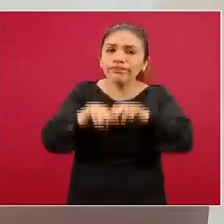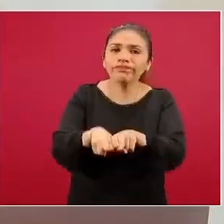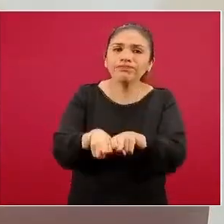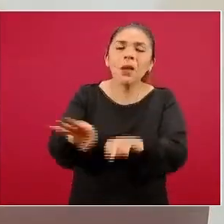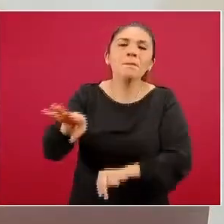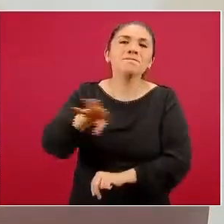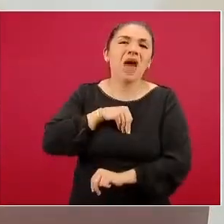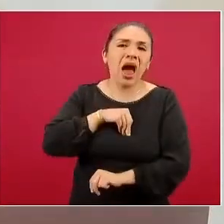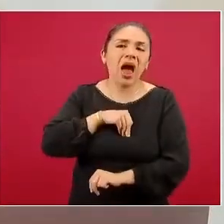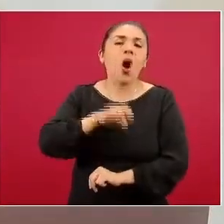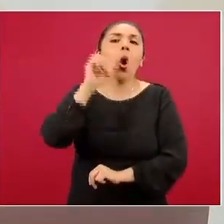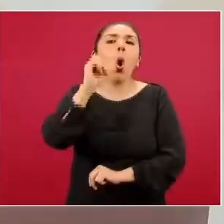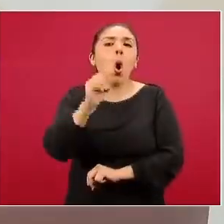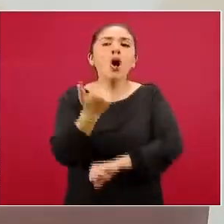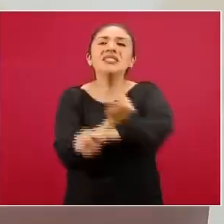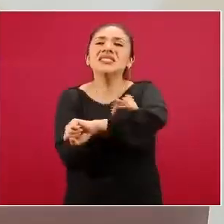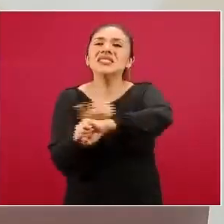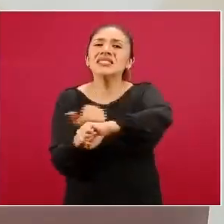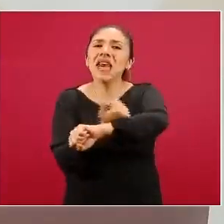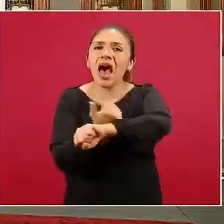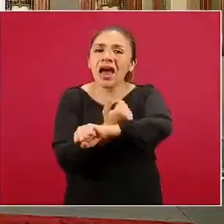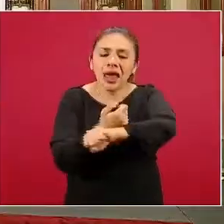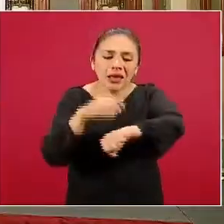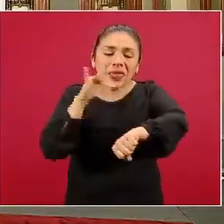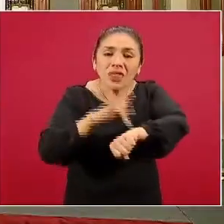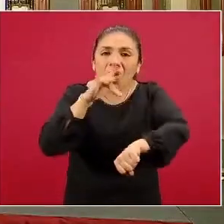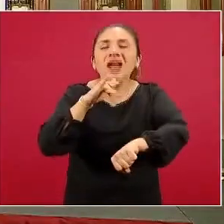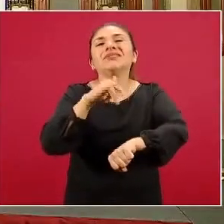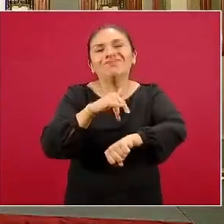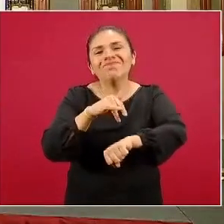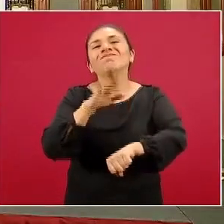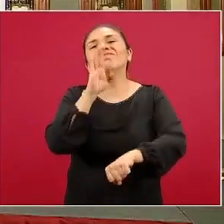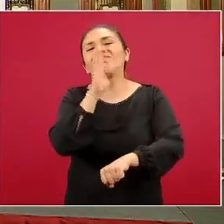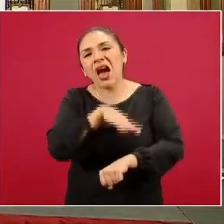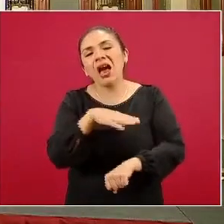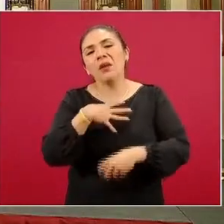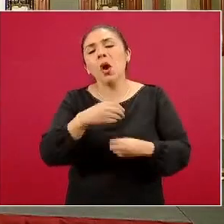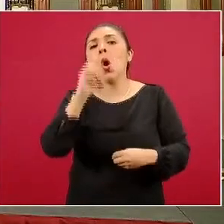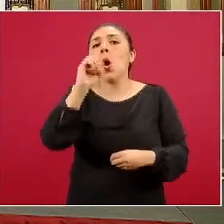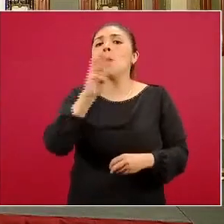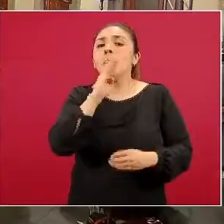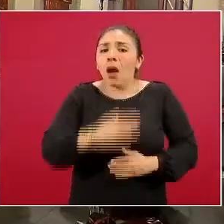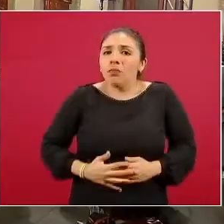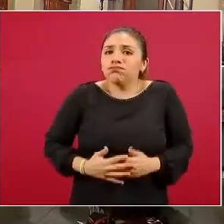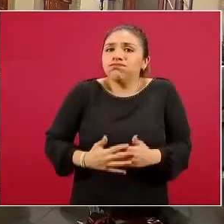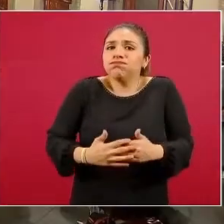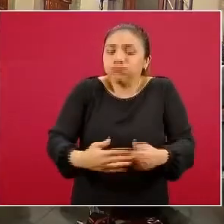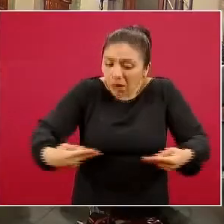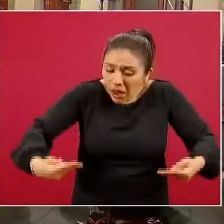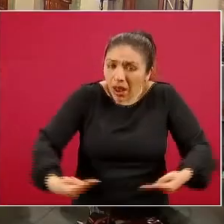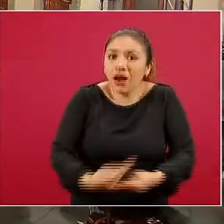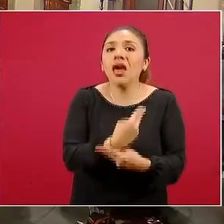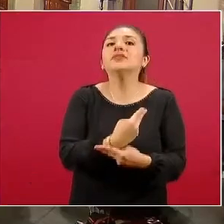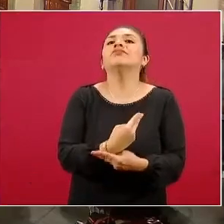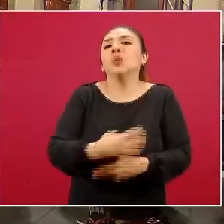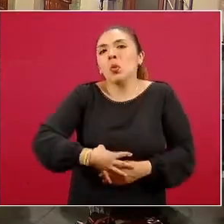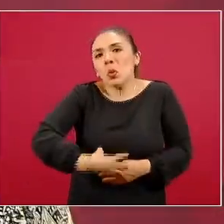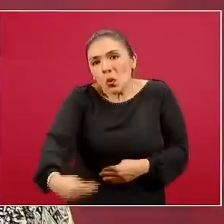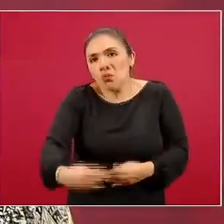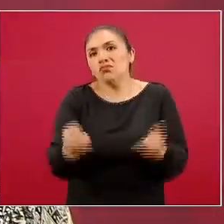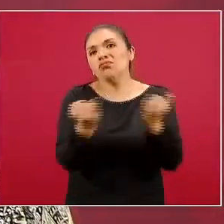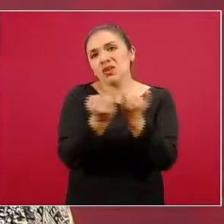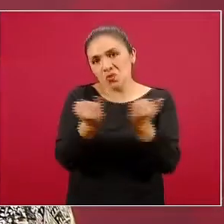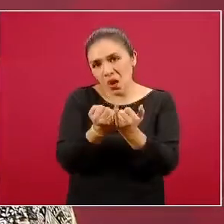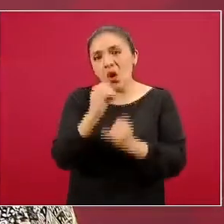con contacto con sangre, pero también se puede transmitir de las madres a los hijos, hijas durante el embarazo, parto